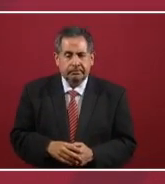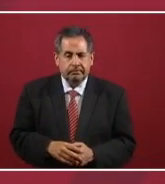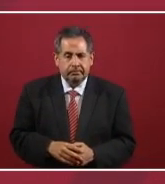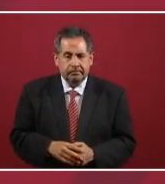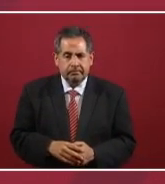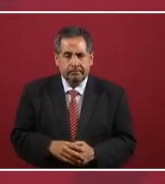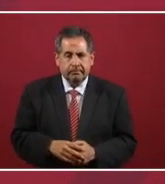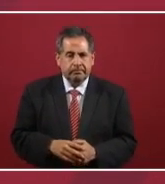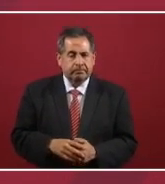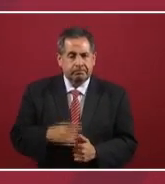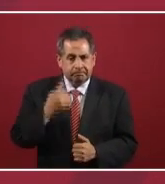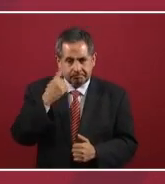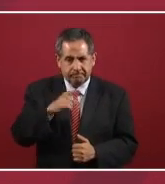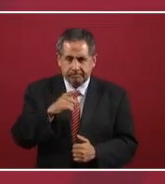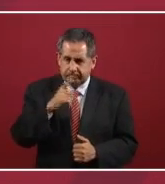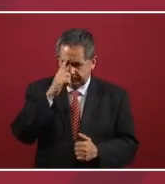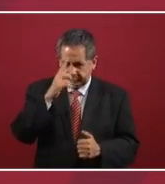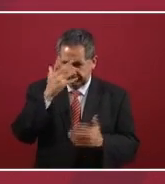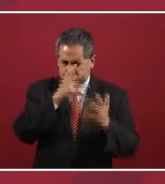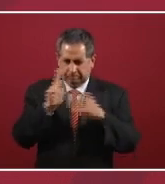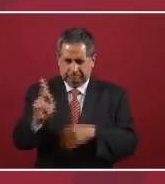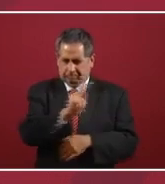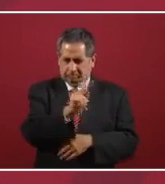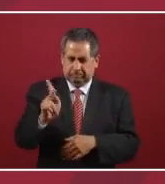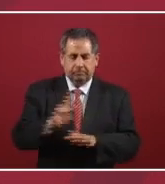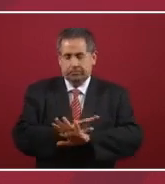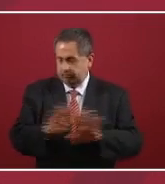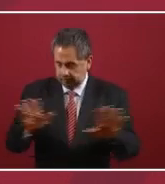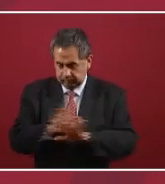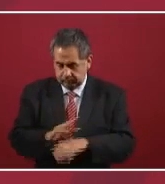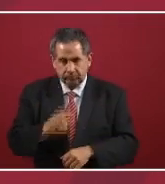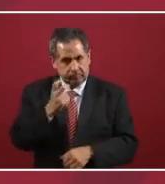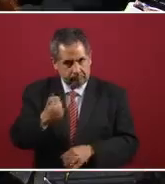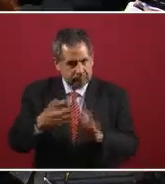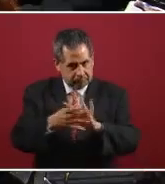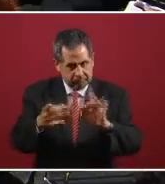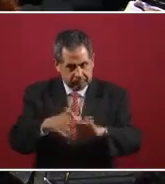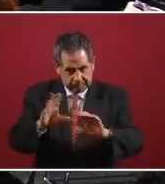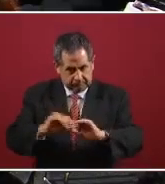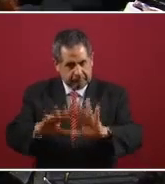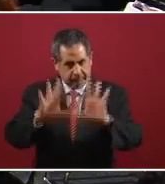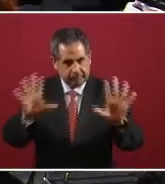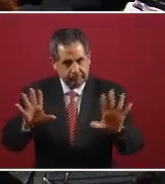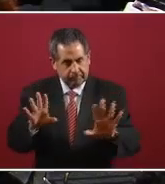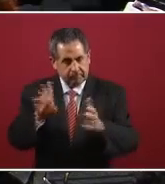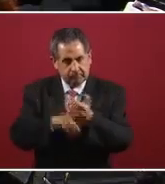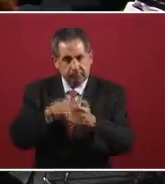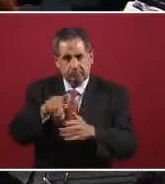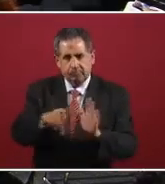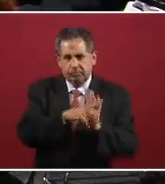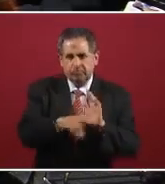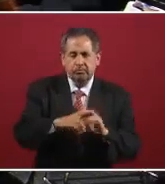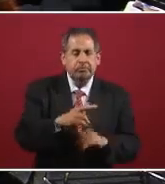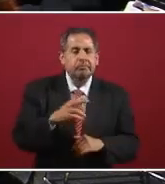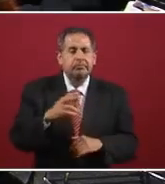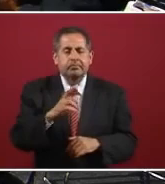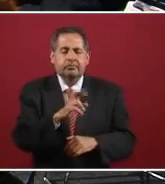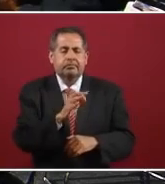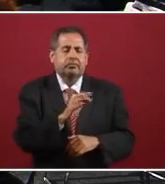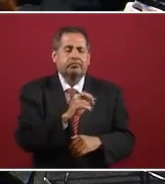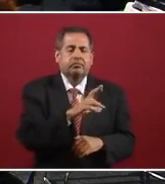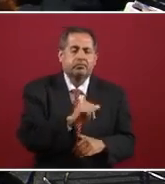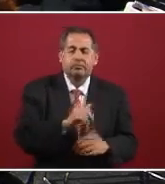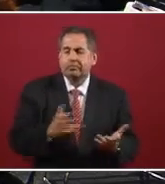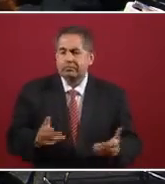para que no nos confundan. Por eso aclaré lo de el Reforma, porque fíjense